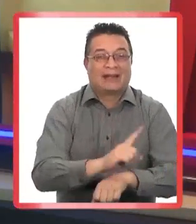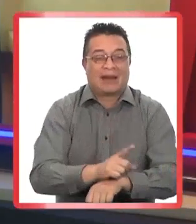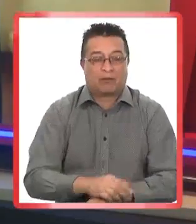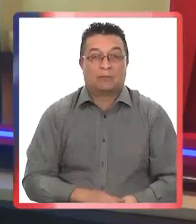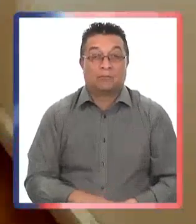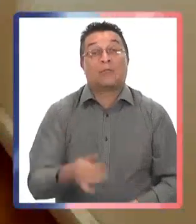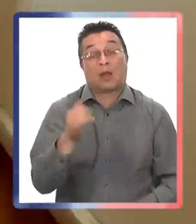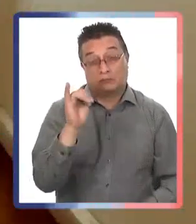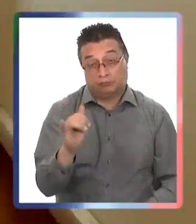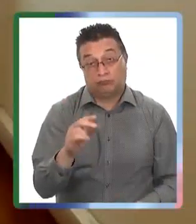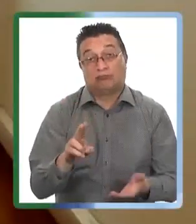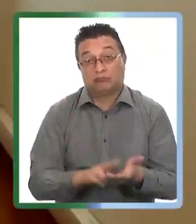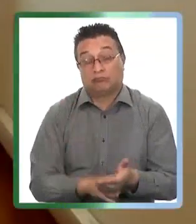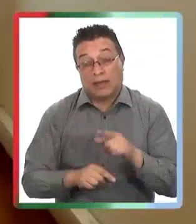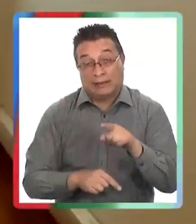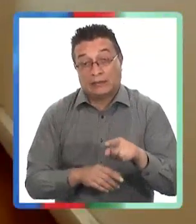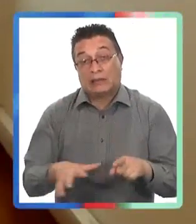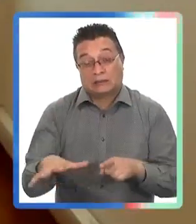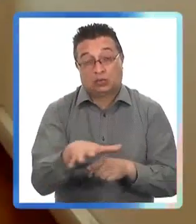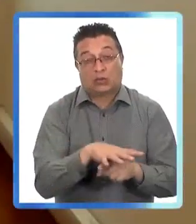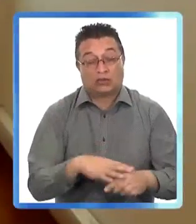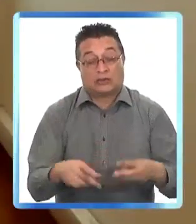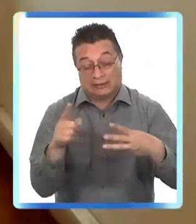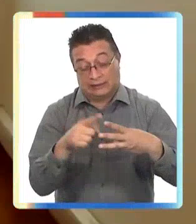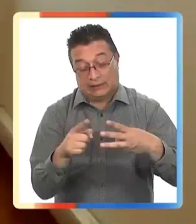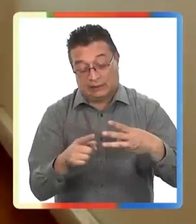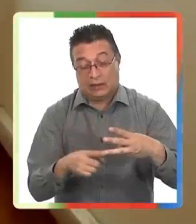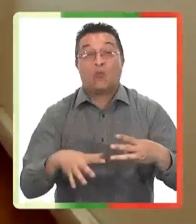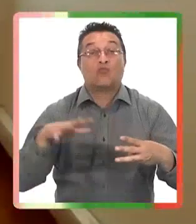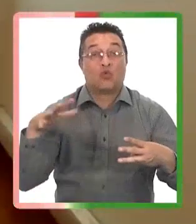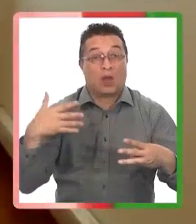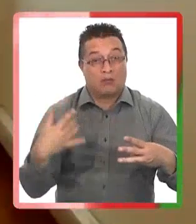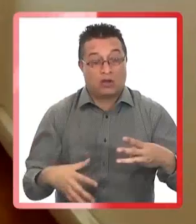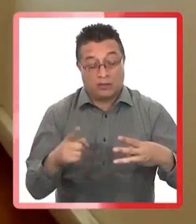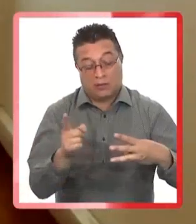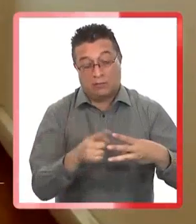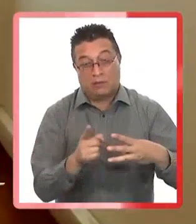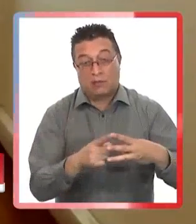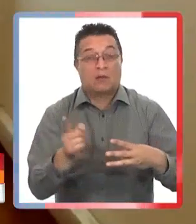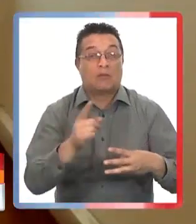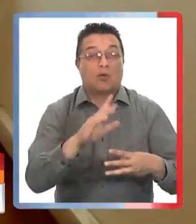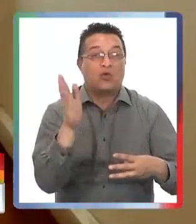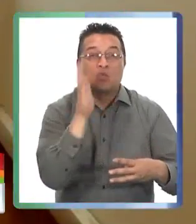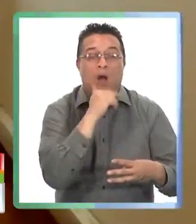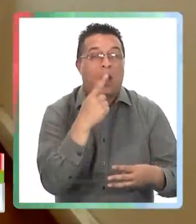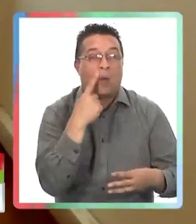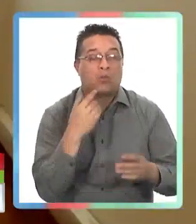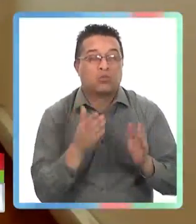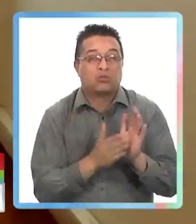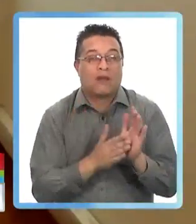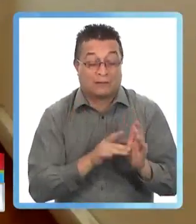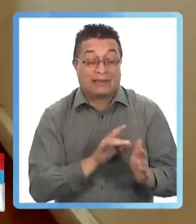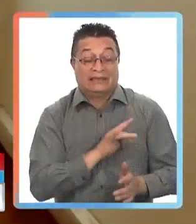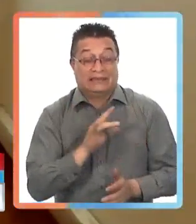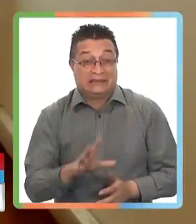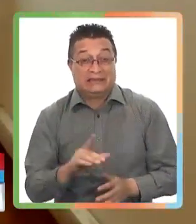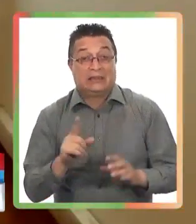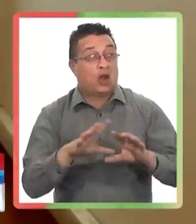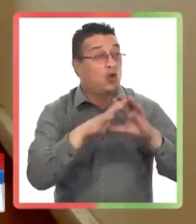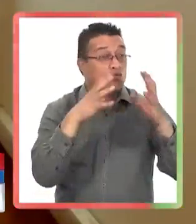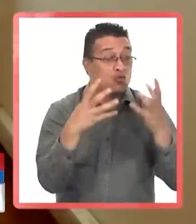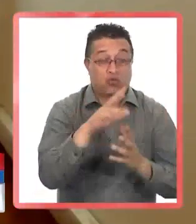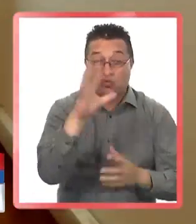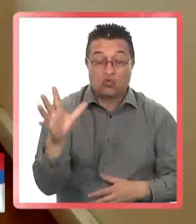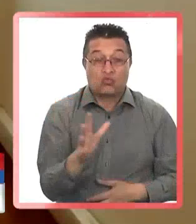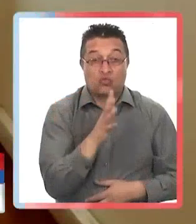eliminar rápidamente. Así es, esa es la situación. Son 3 cosas bien importantes. La primera, no hay ninguna evidencia, no solo en